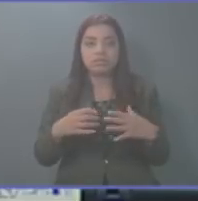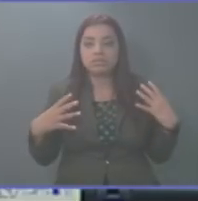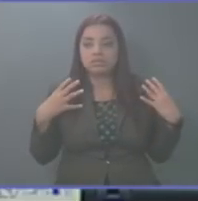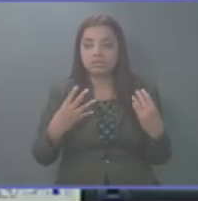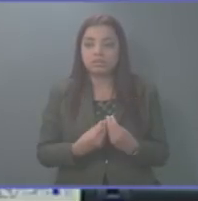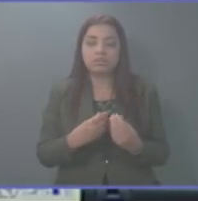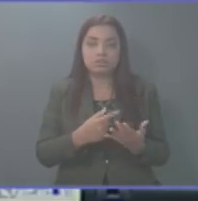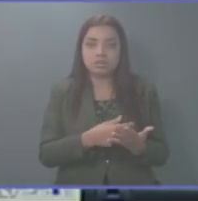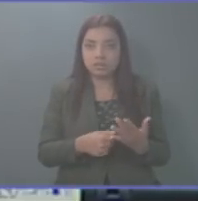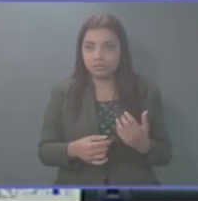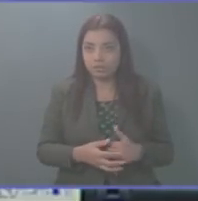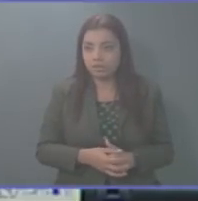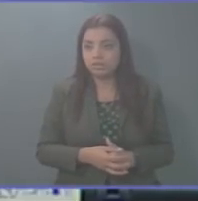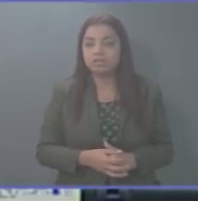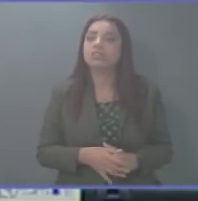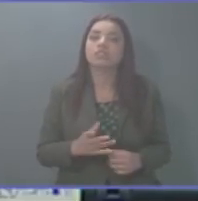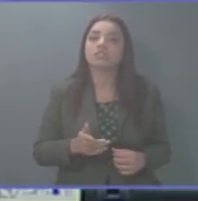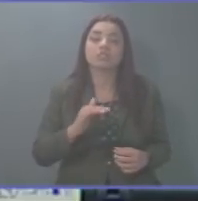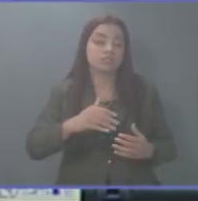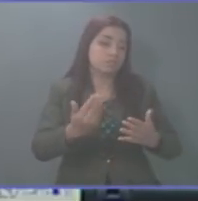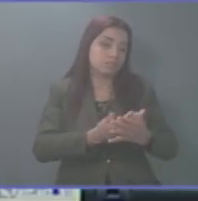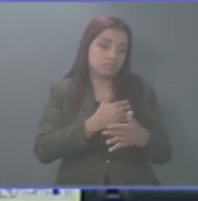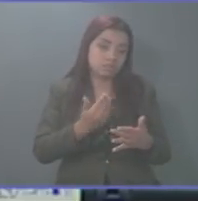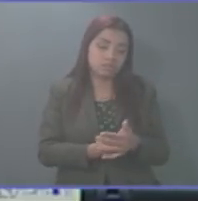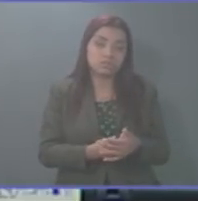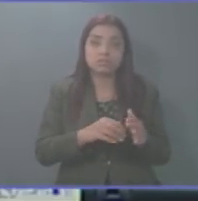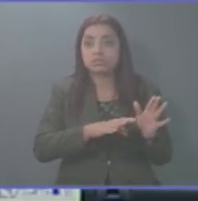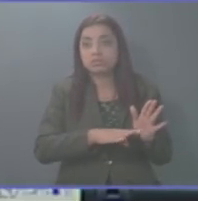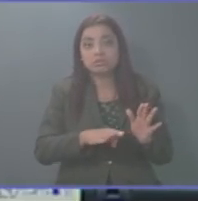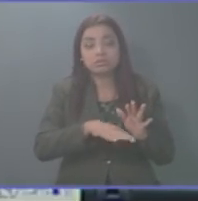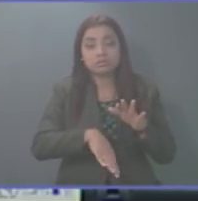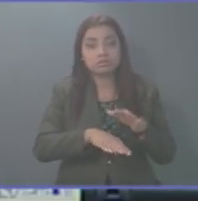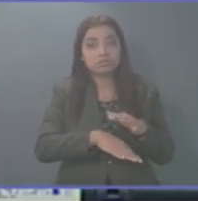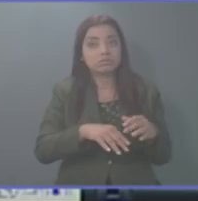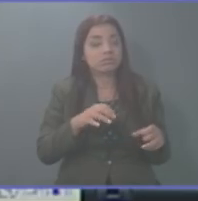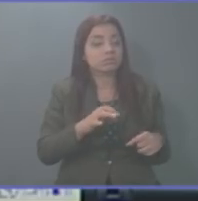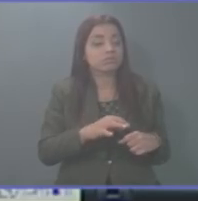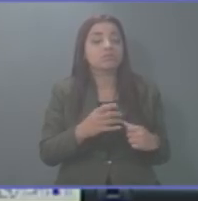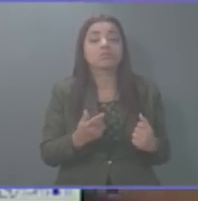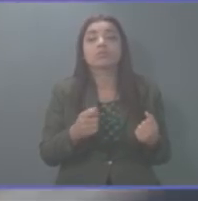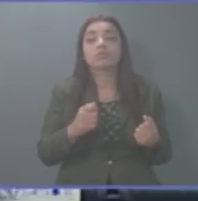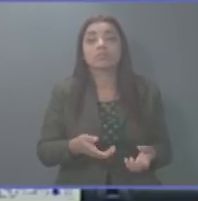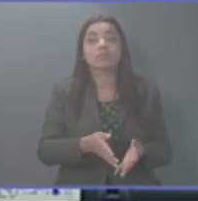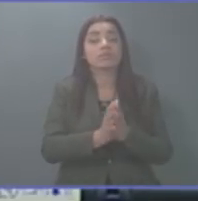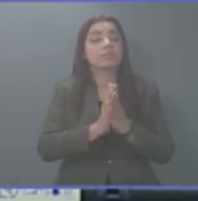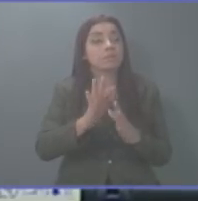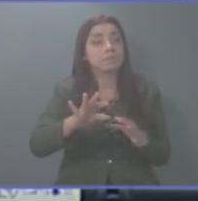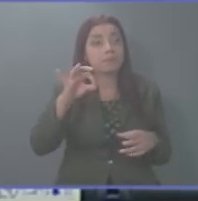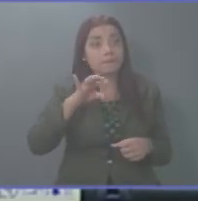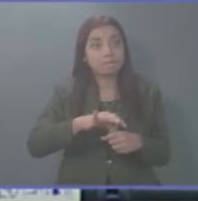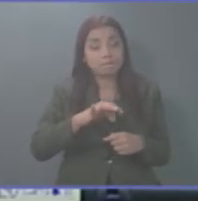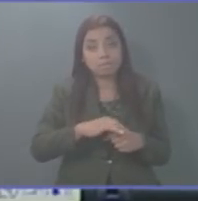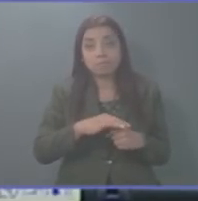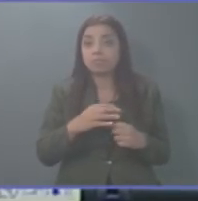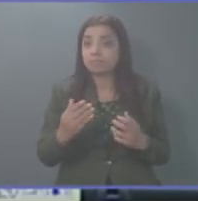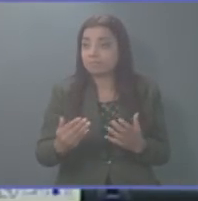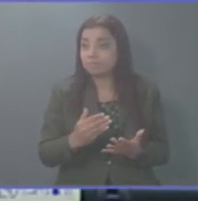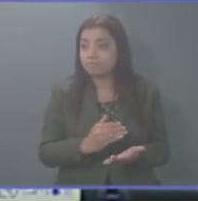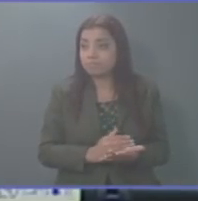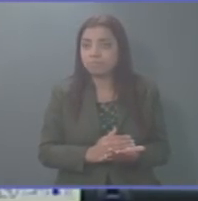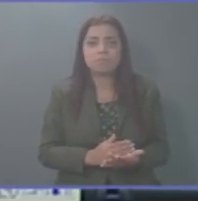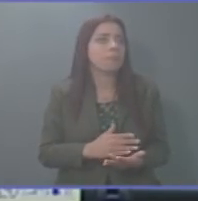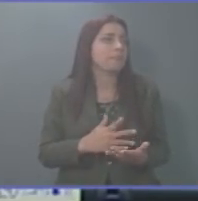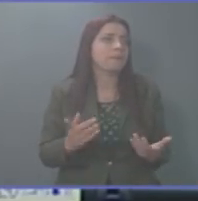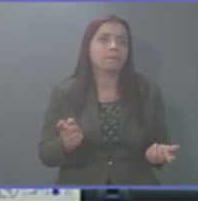civil con un estudio muy fundamentado sobre el voto en el exterior, en el que se pide que el voto en el exterior sea electrónico. Ya